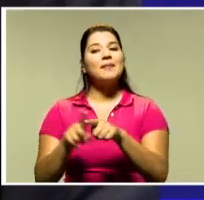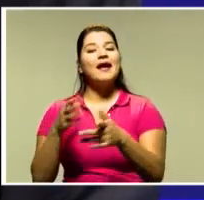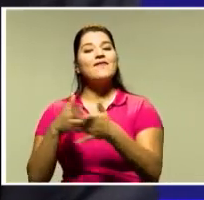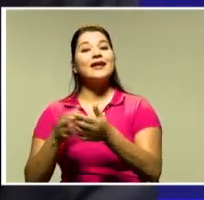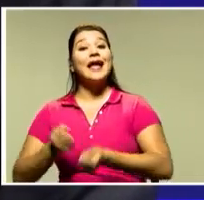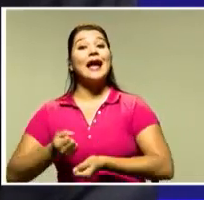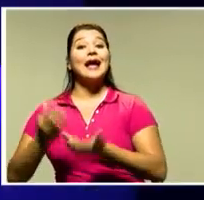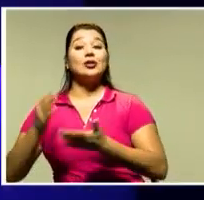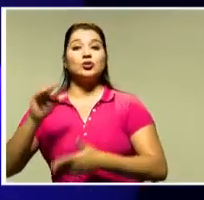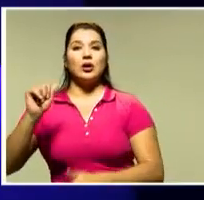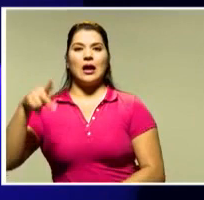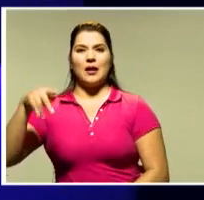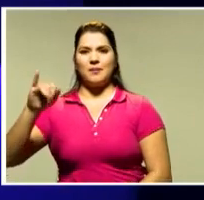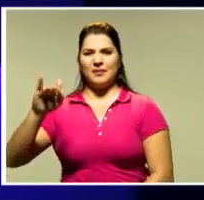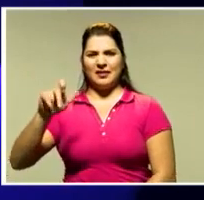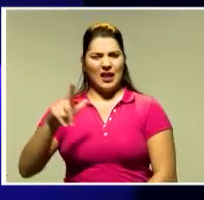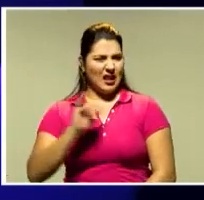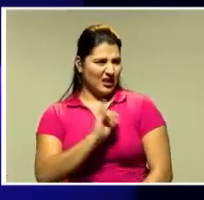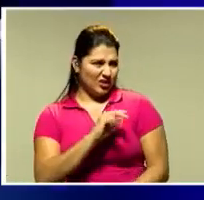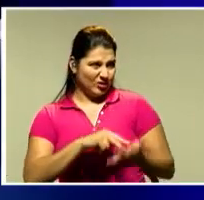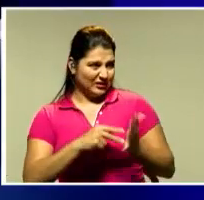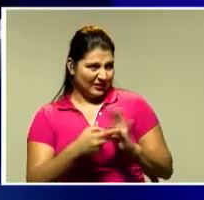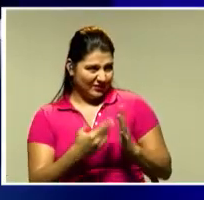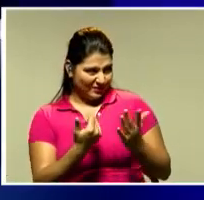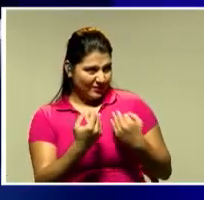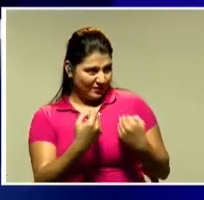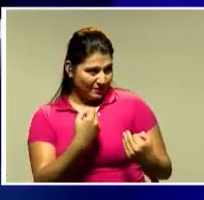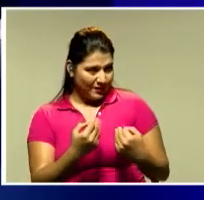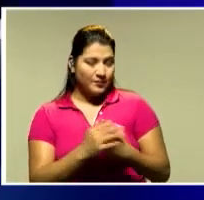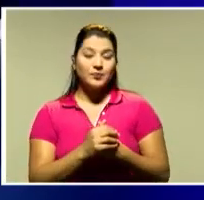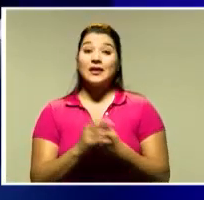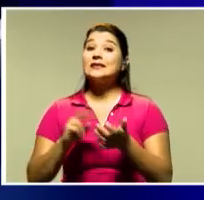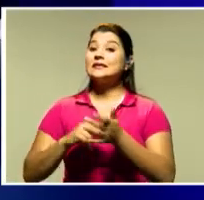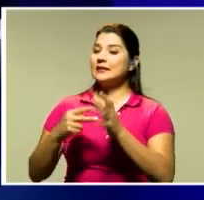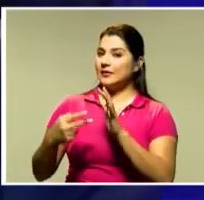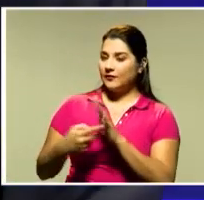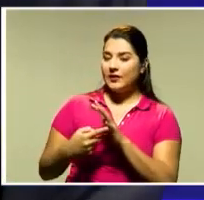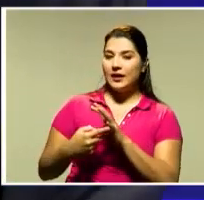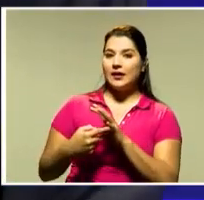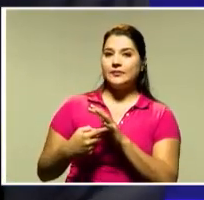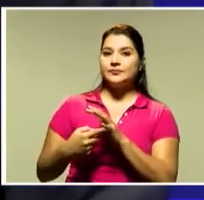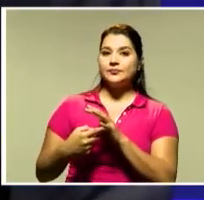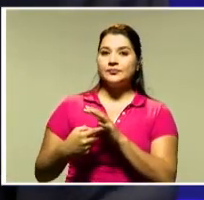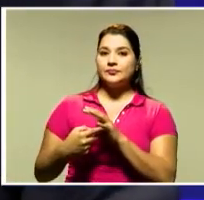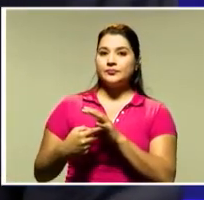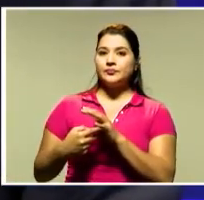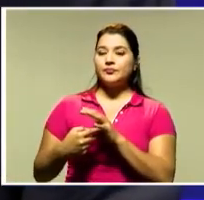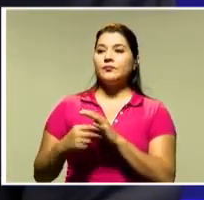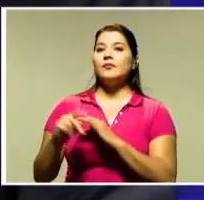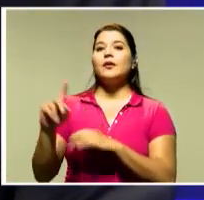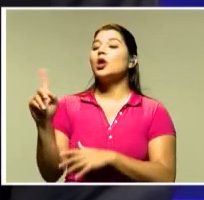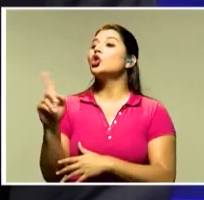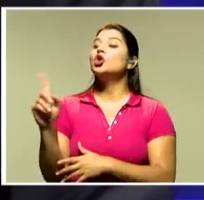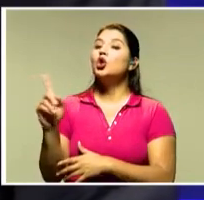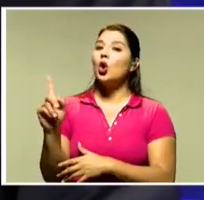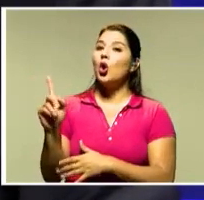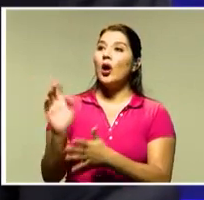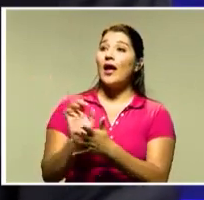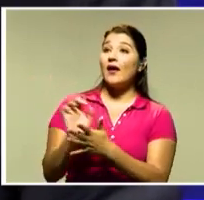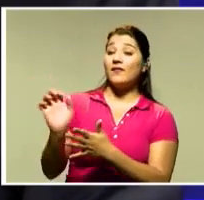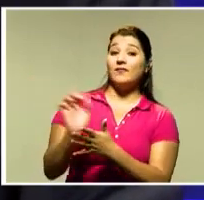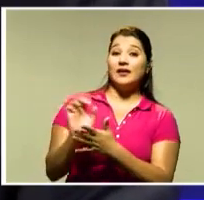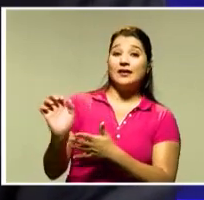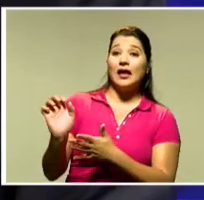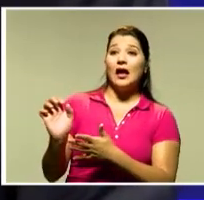ocurra. Tradúzcalo. ¿Qué significa? Bueno, que más allá de evitar exceso en el gasto